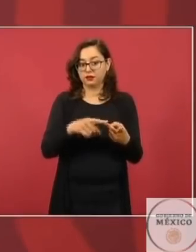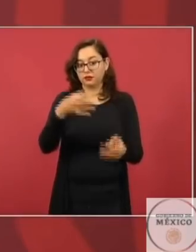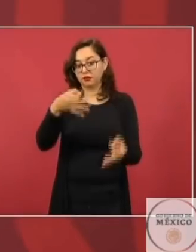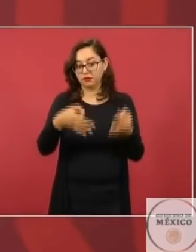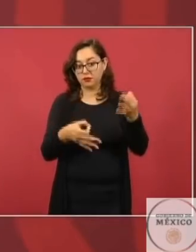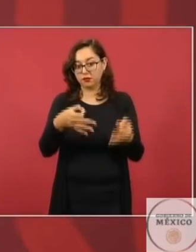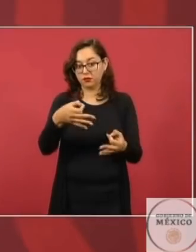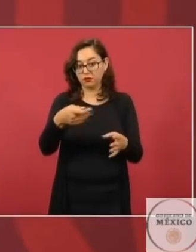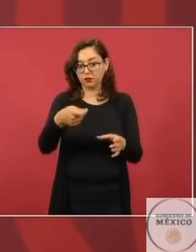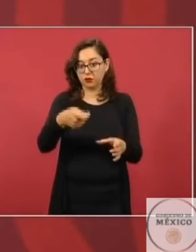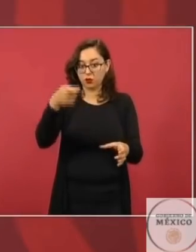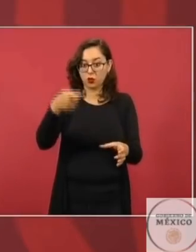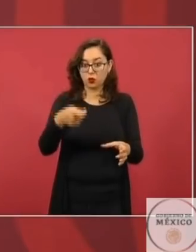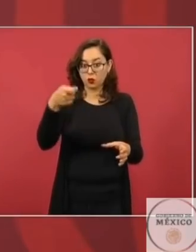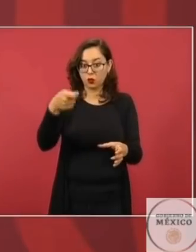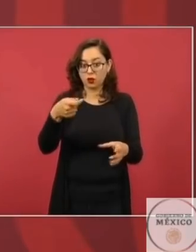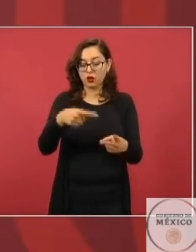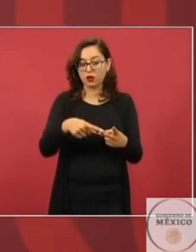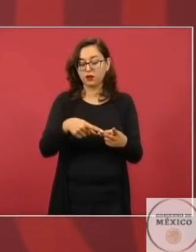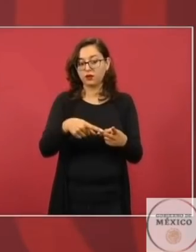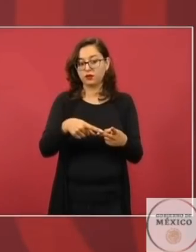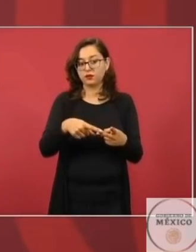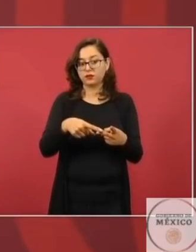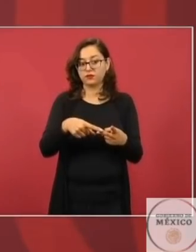jueces del Poder Judicial,